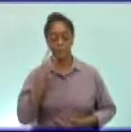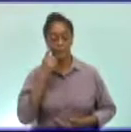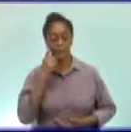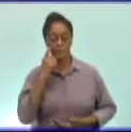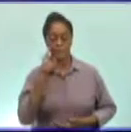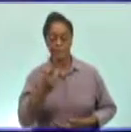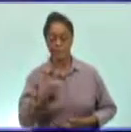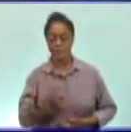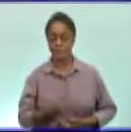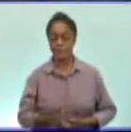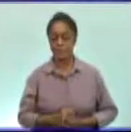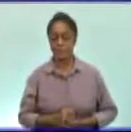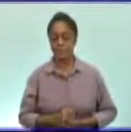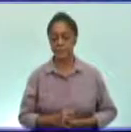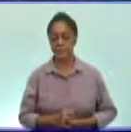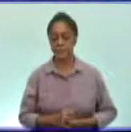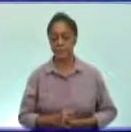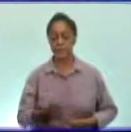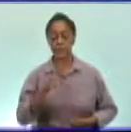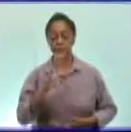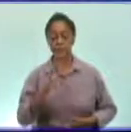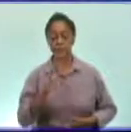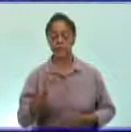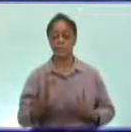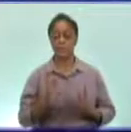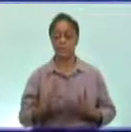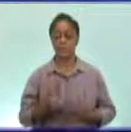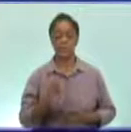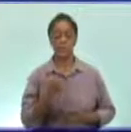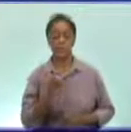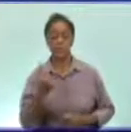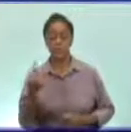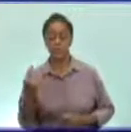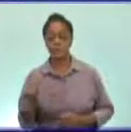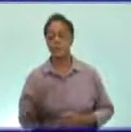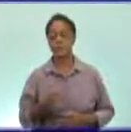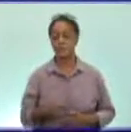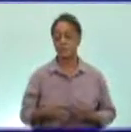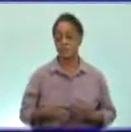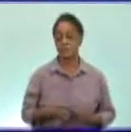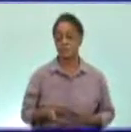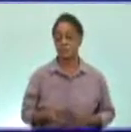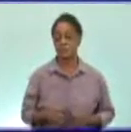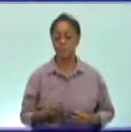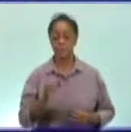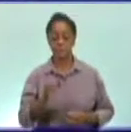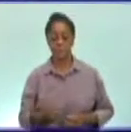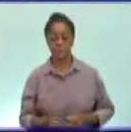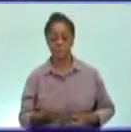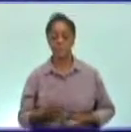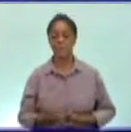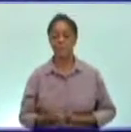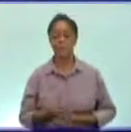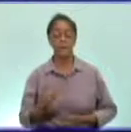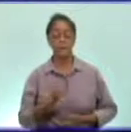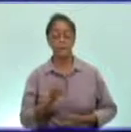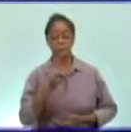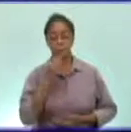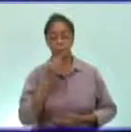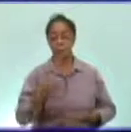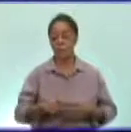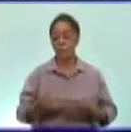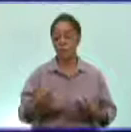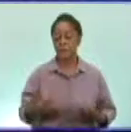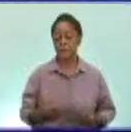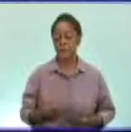observar que en los 5 reinos, cada uno tiene sus características específicas. No porque sean